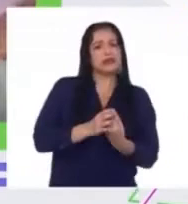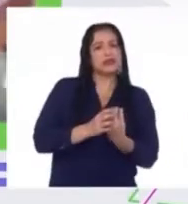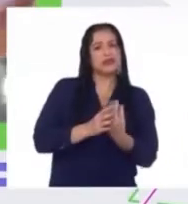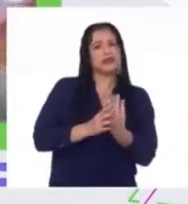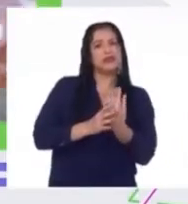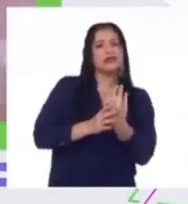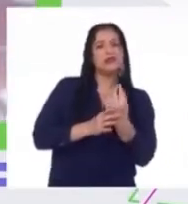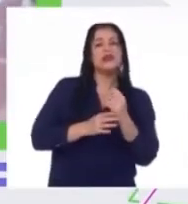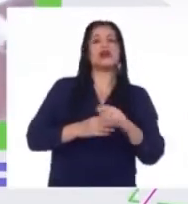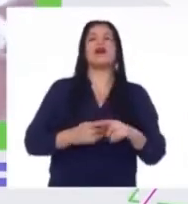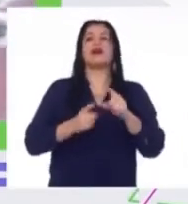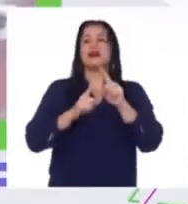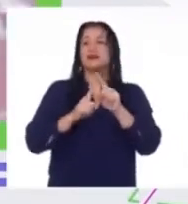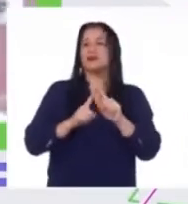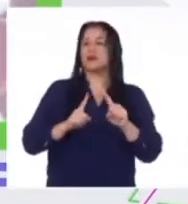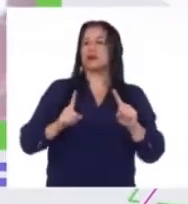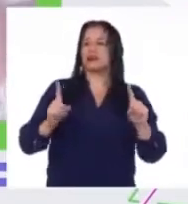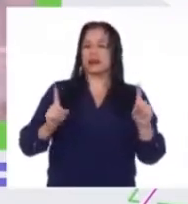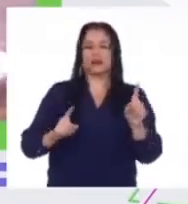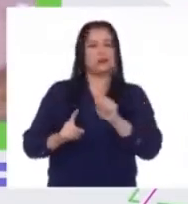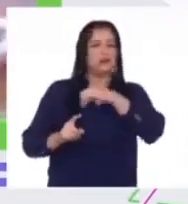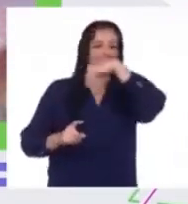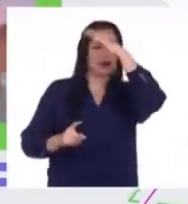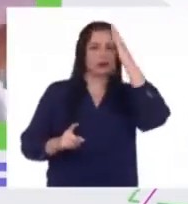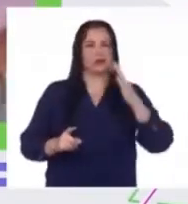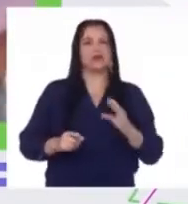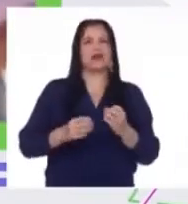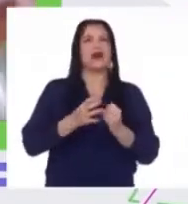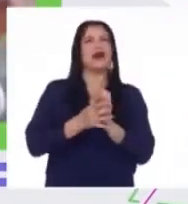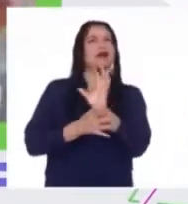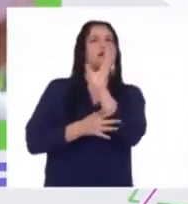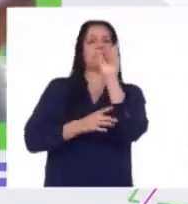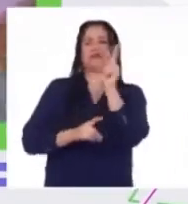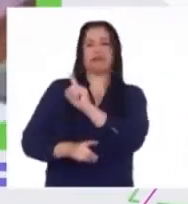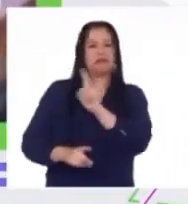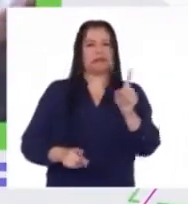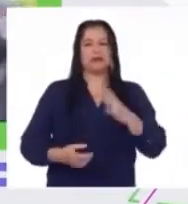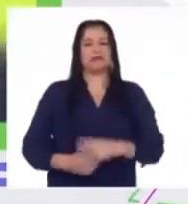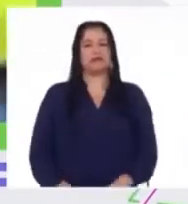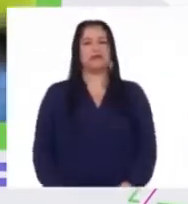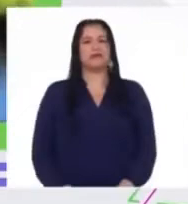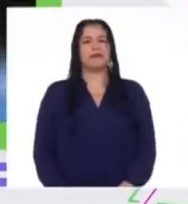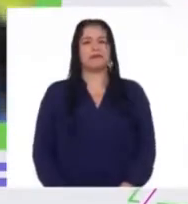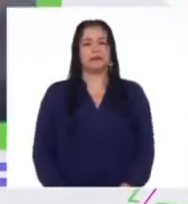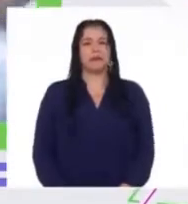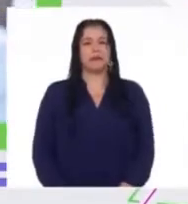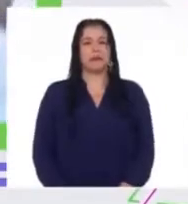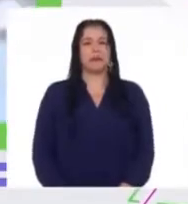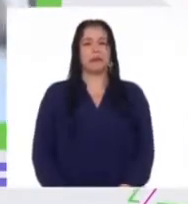que retoñará, pero ya nunca florecerá.